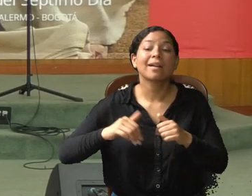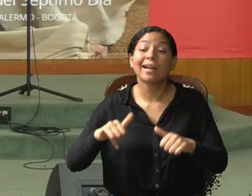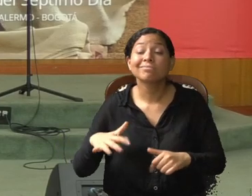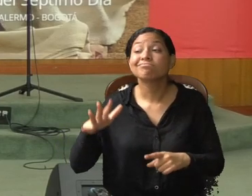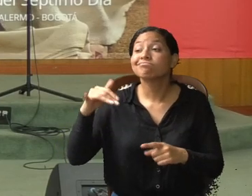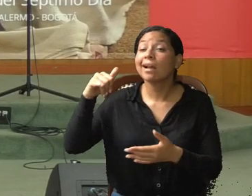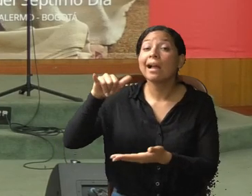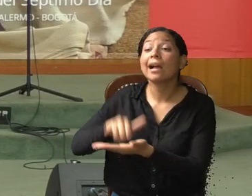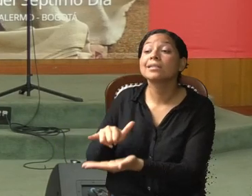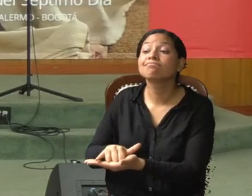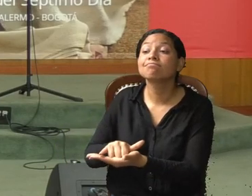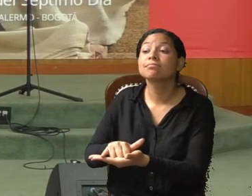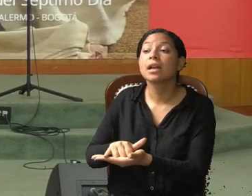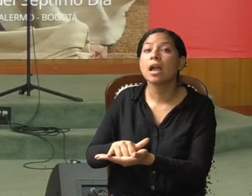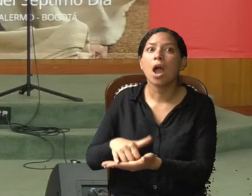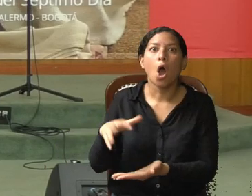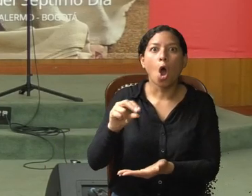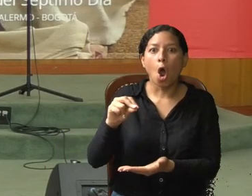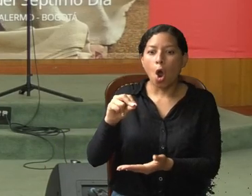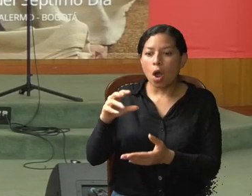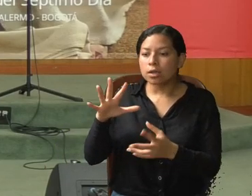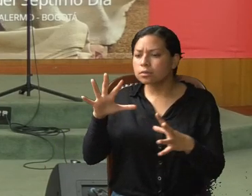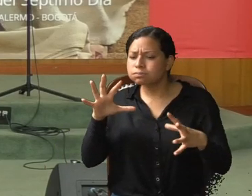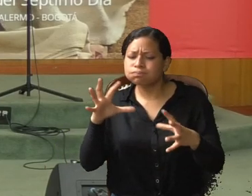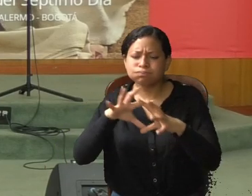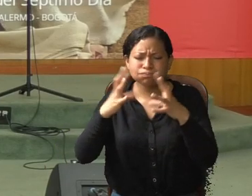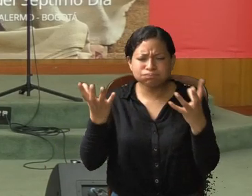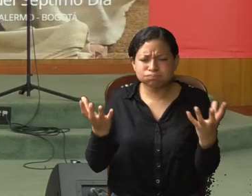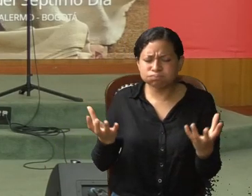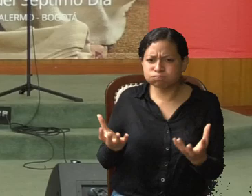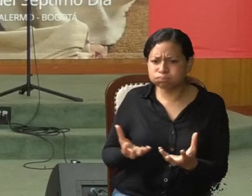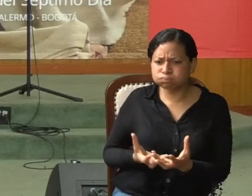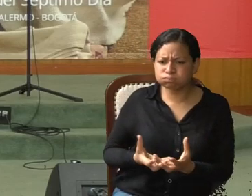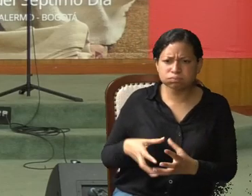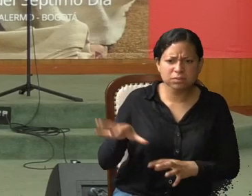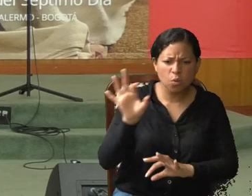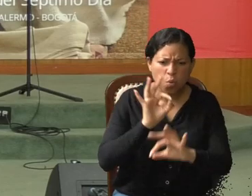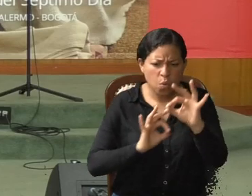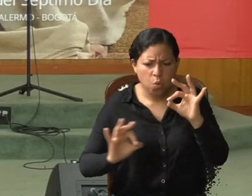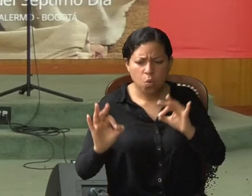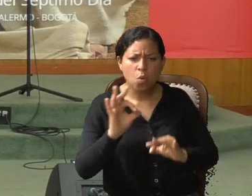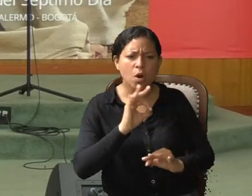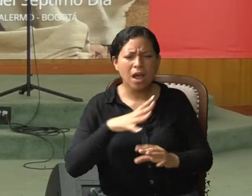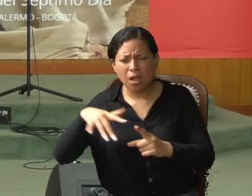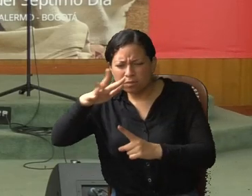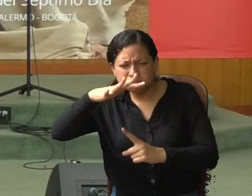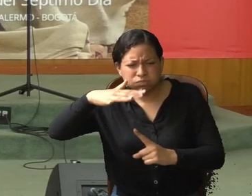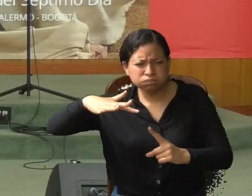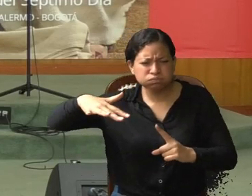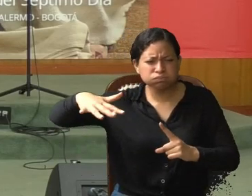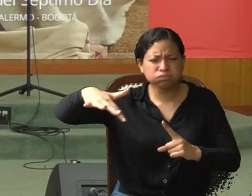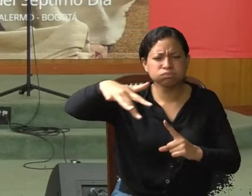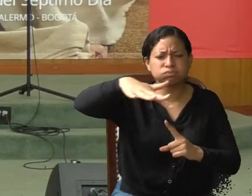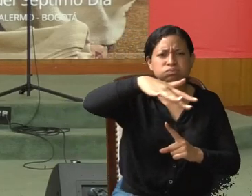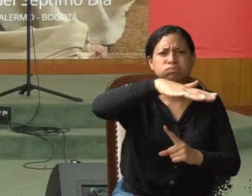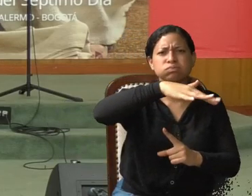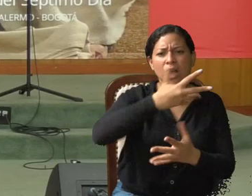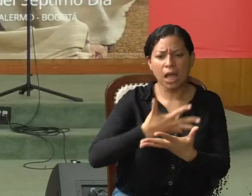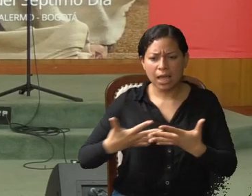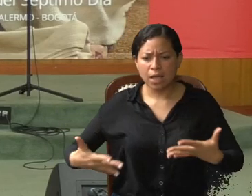moviendo, está temblando, está alistándose para algo que va a suceder. Ese es el efecto realmente del Espíritu de Dios.